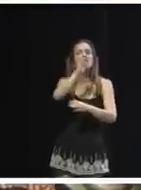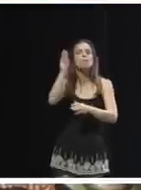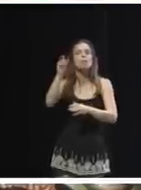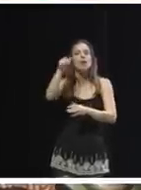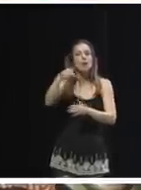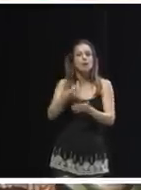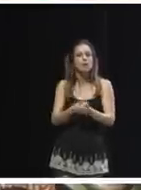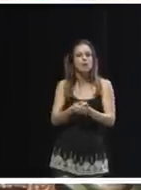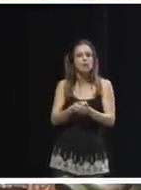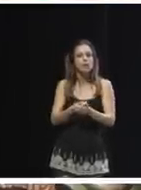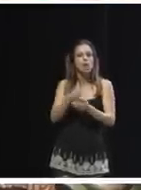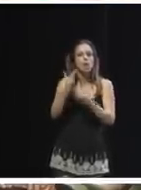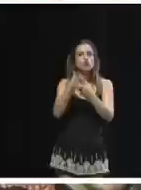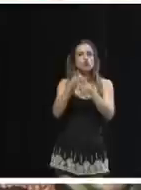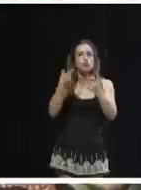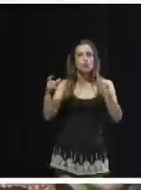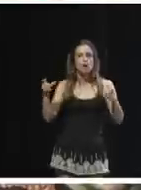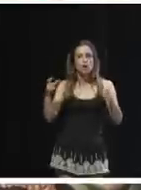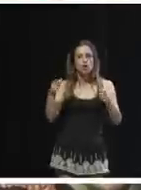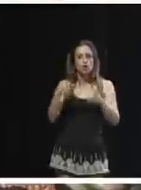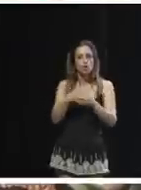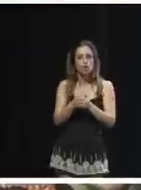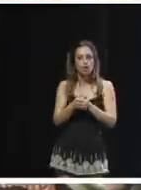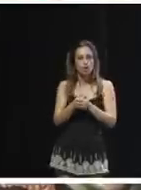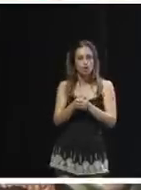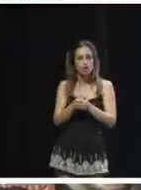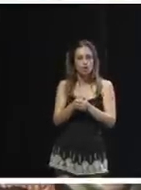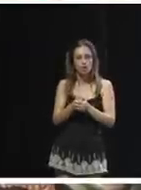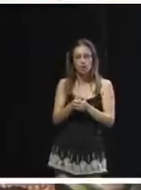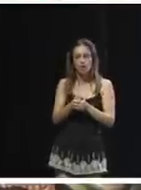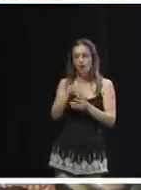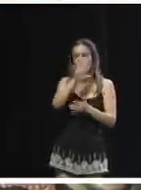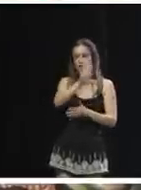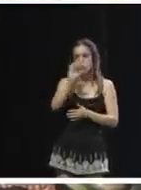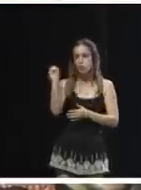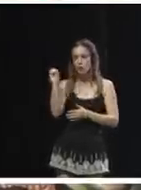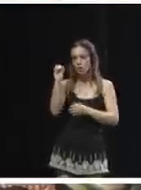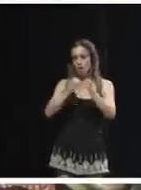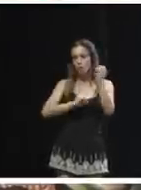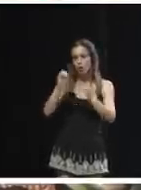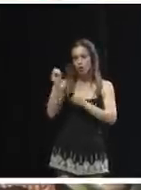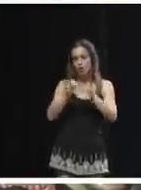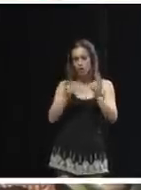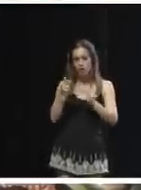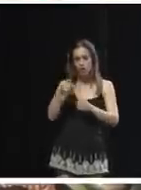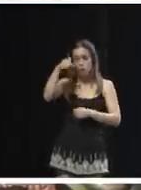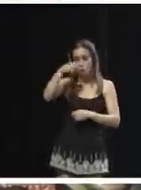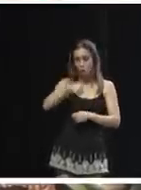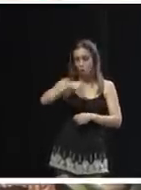Eran superiores, ya sabéis, al 50%. Vengo hoy